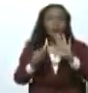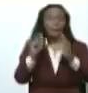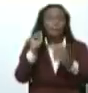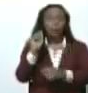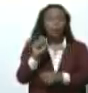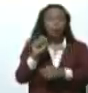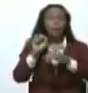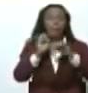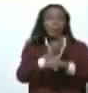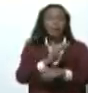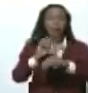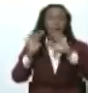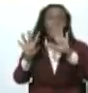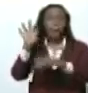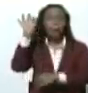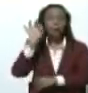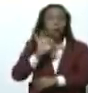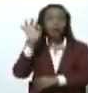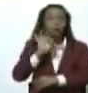46.29%